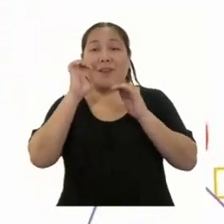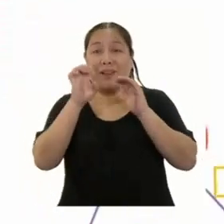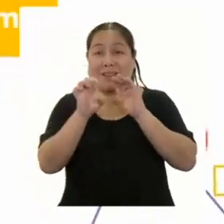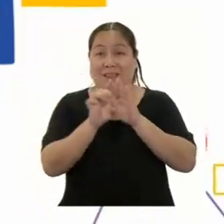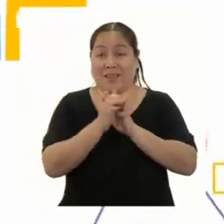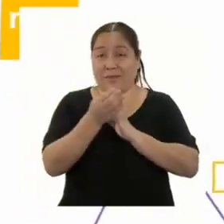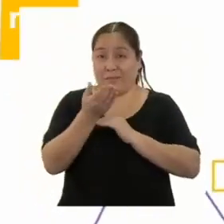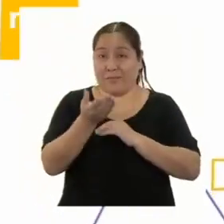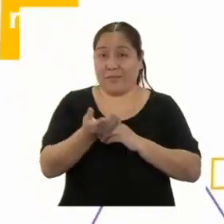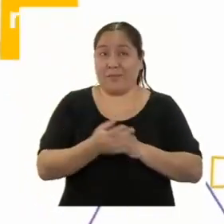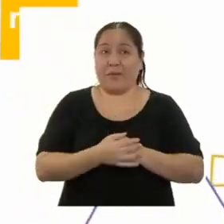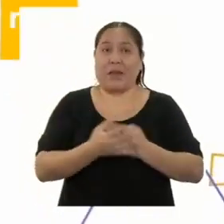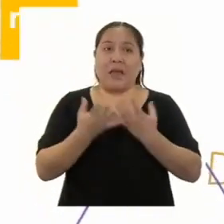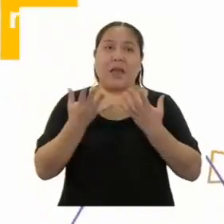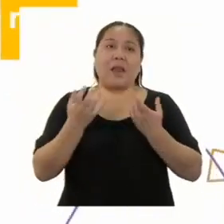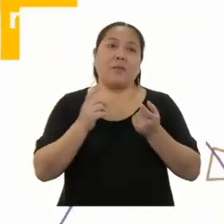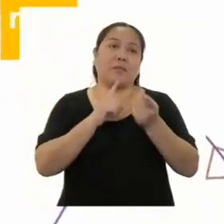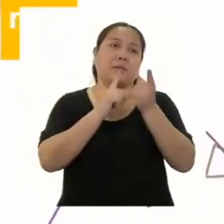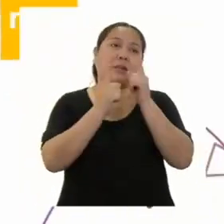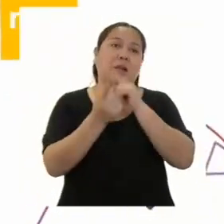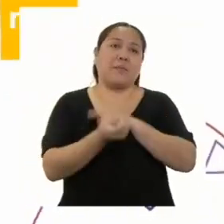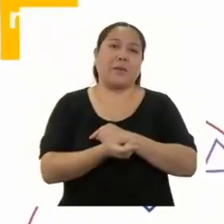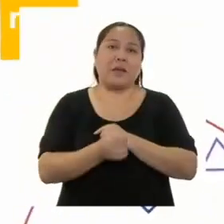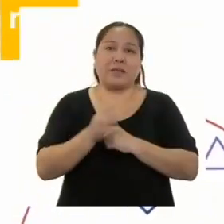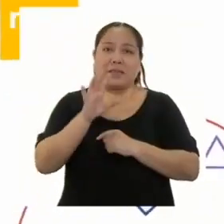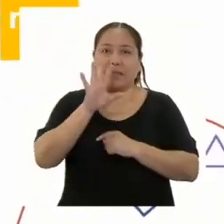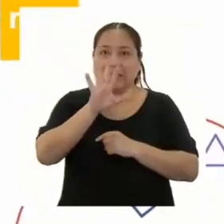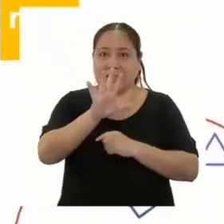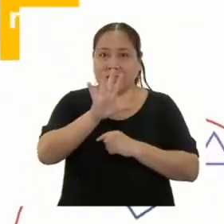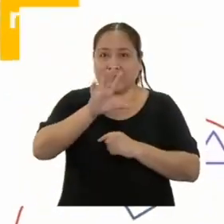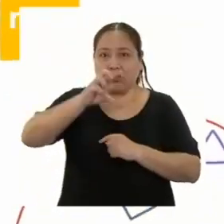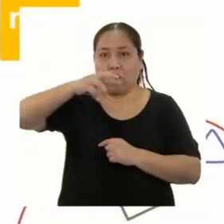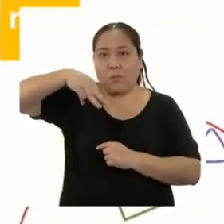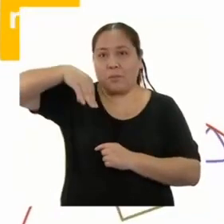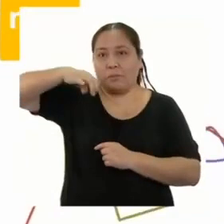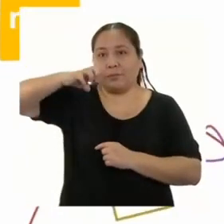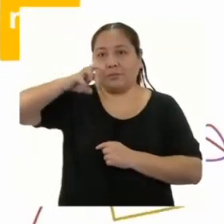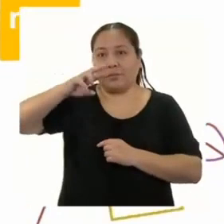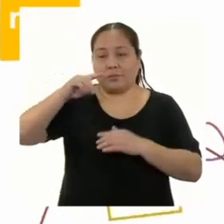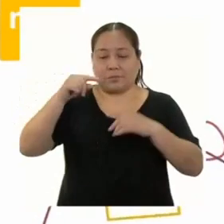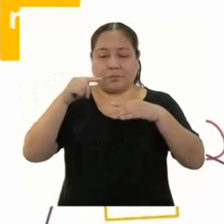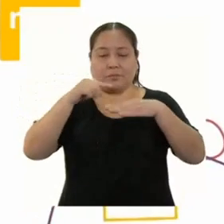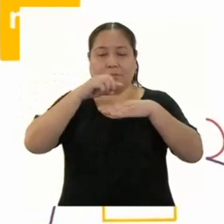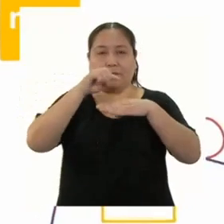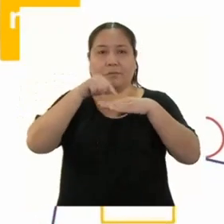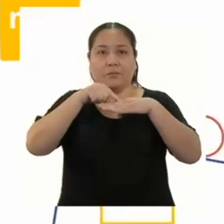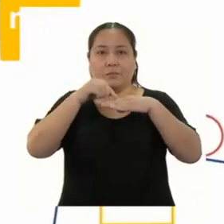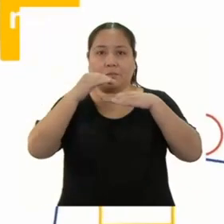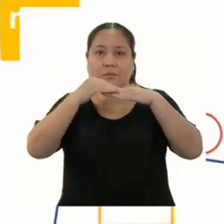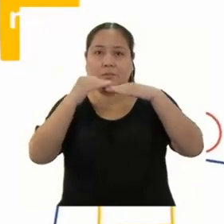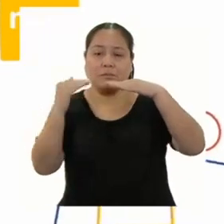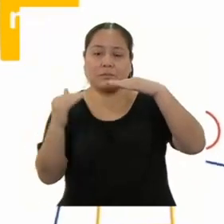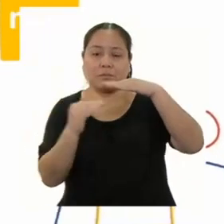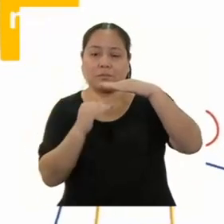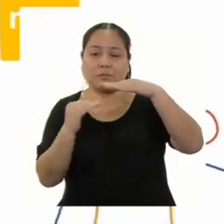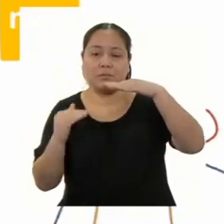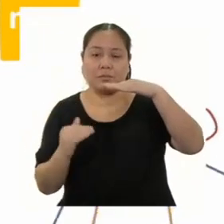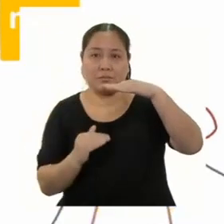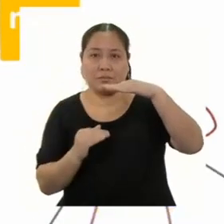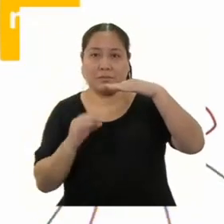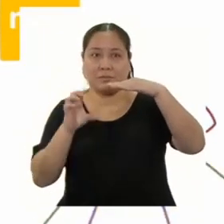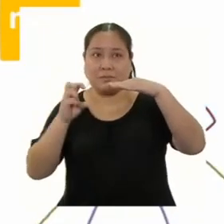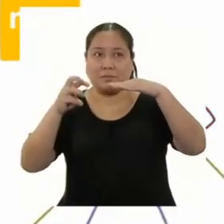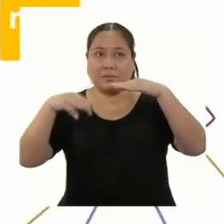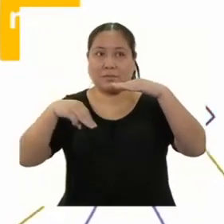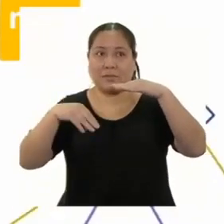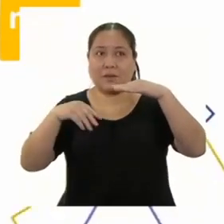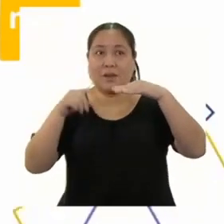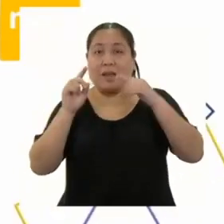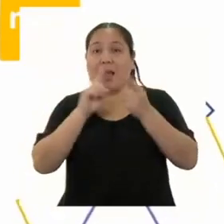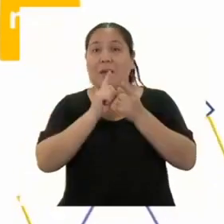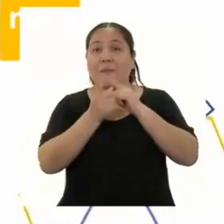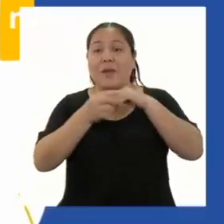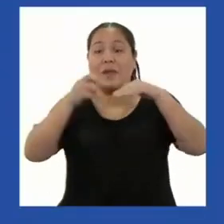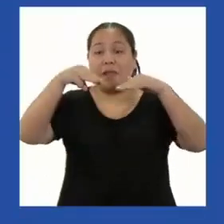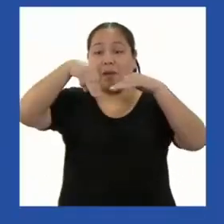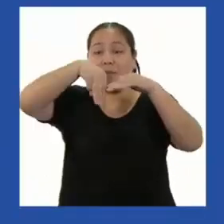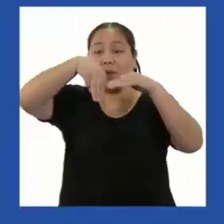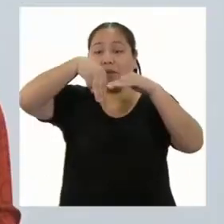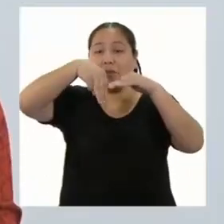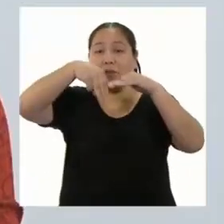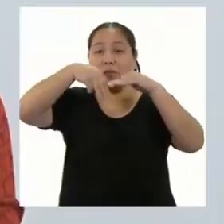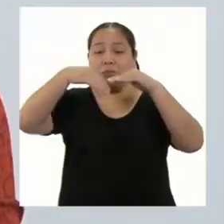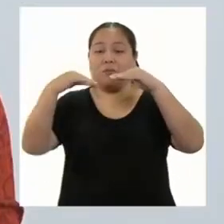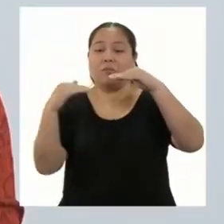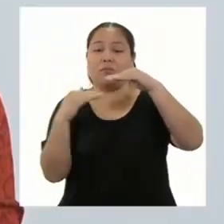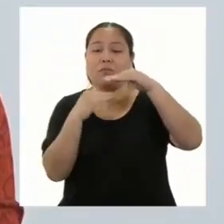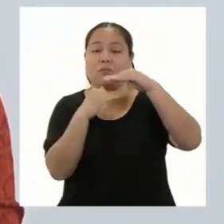si queremos convertir 5 metros a centímetros, tenemos que pasar de metro a centímetro.